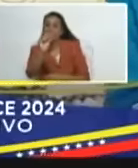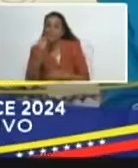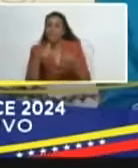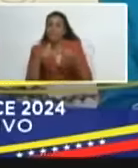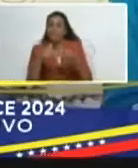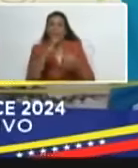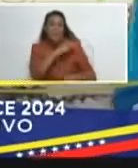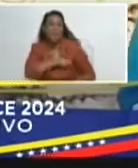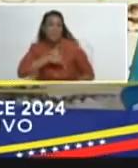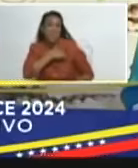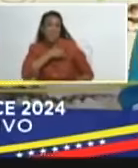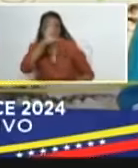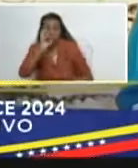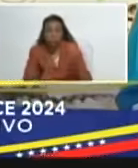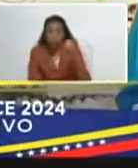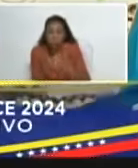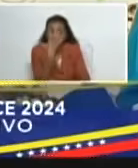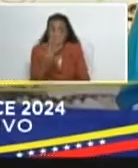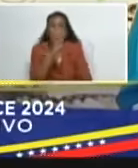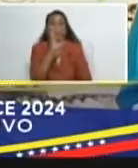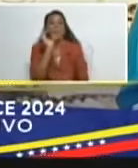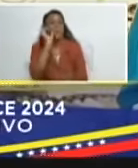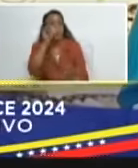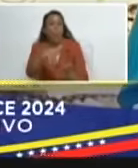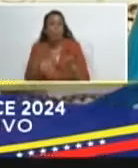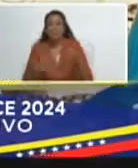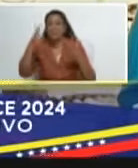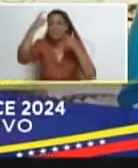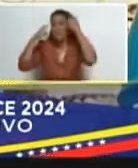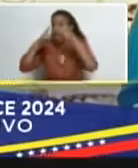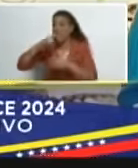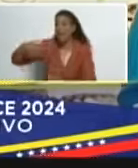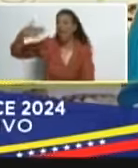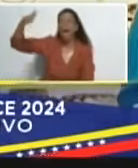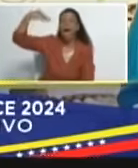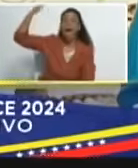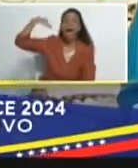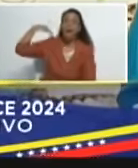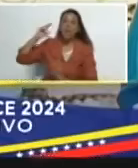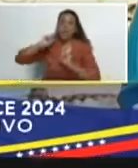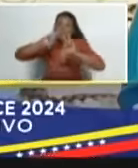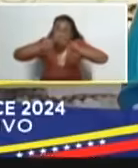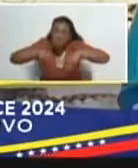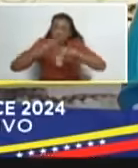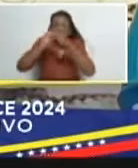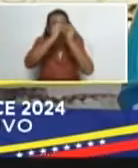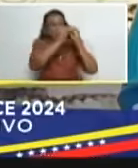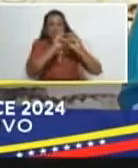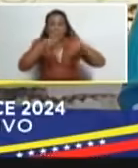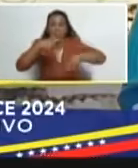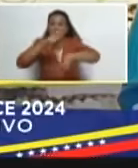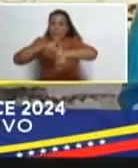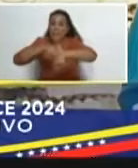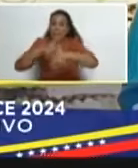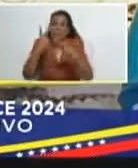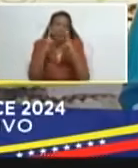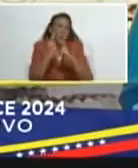misión fundacional lanzada por el comandante Chávez, y nosotros le hicimos una reingeniería y la adaptamos a los nuevos